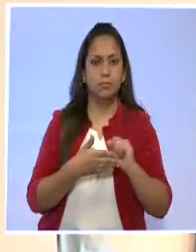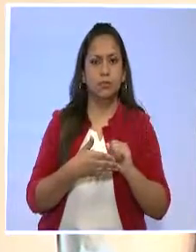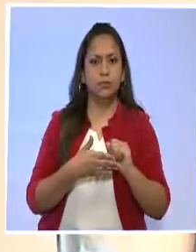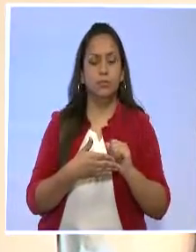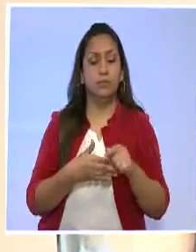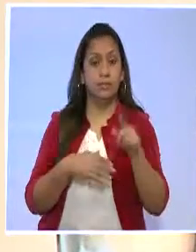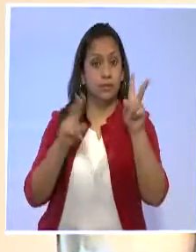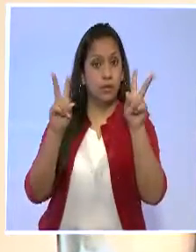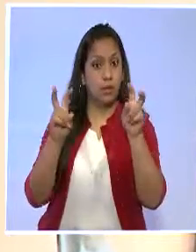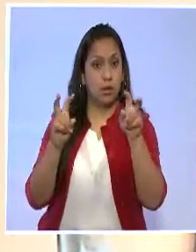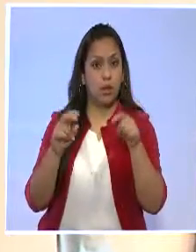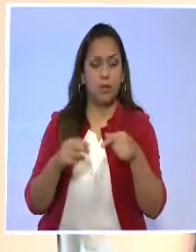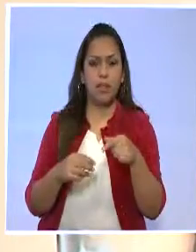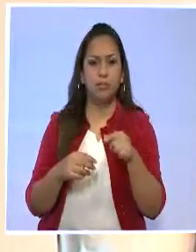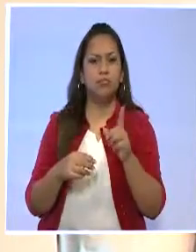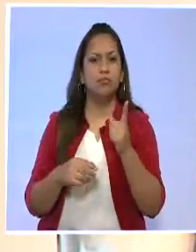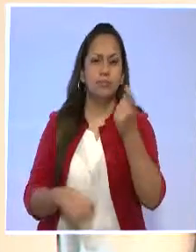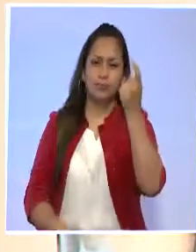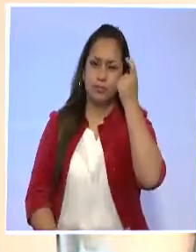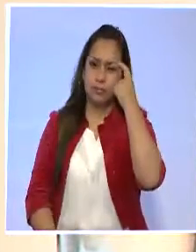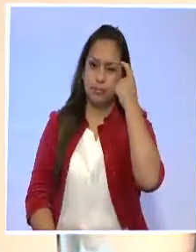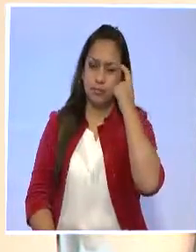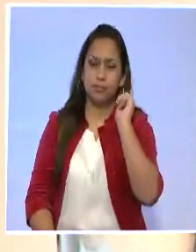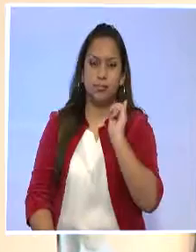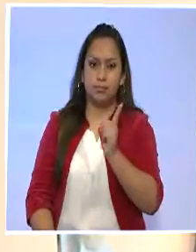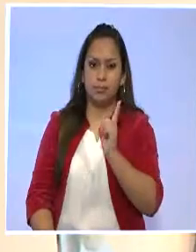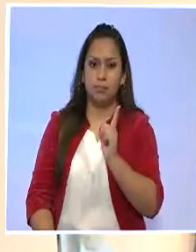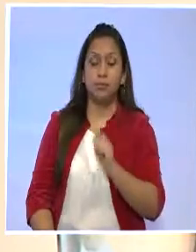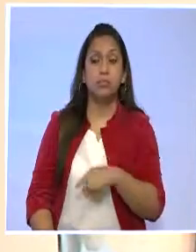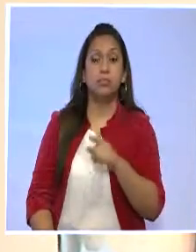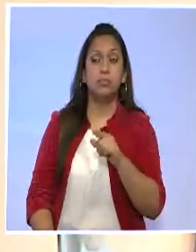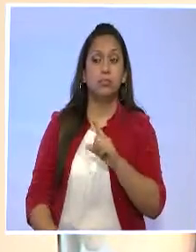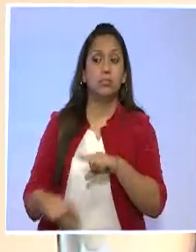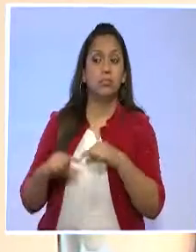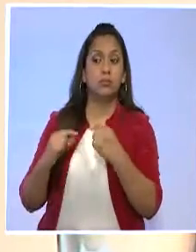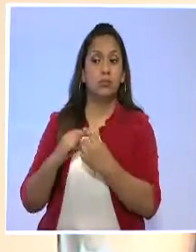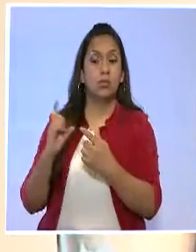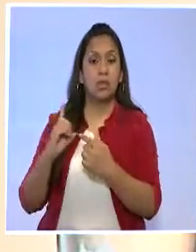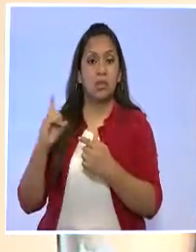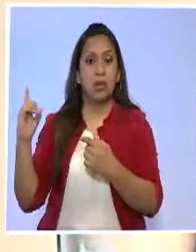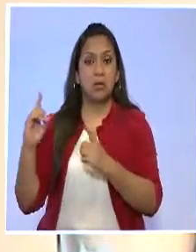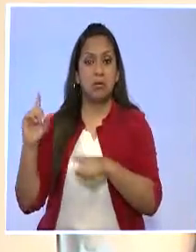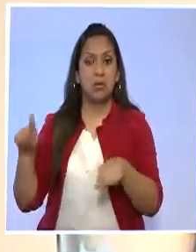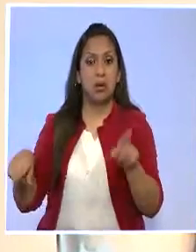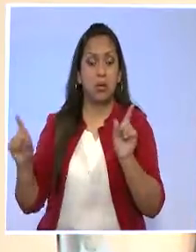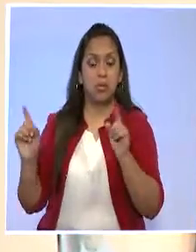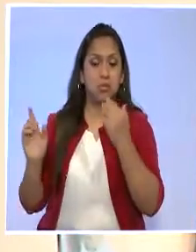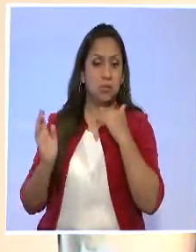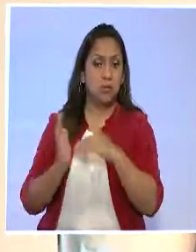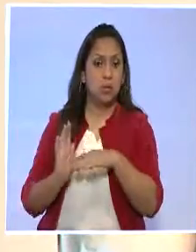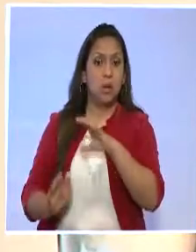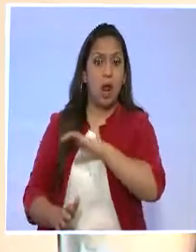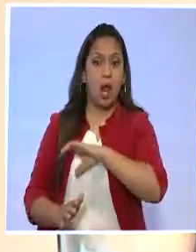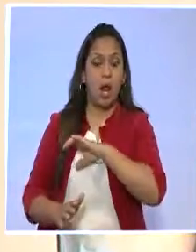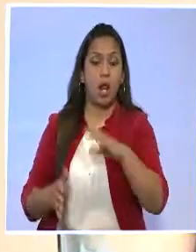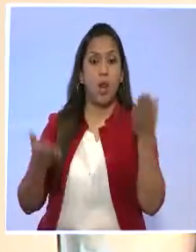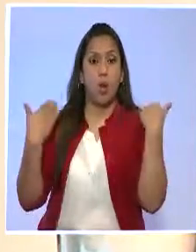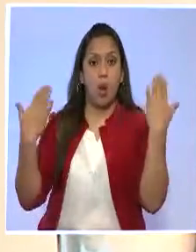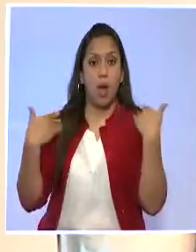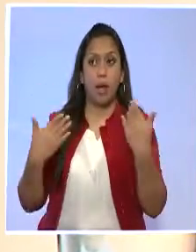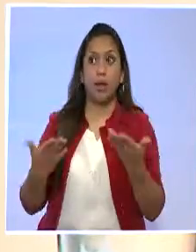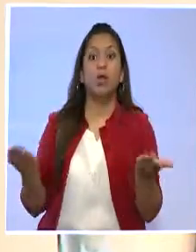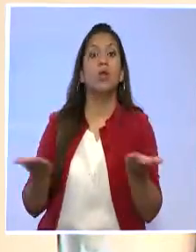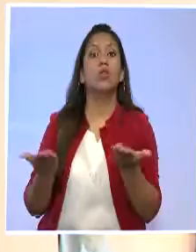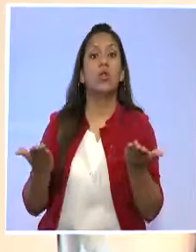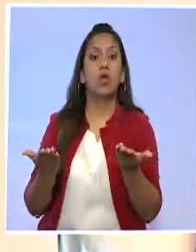un tema de mucha perspicacia también por parte de sectores de la derecha y ahí fue donde salió que por ejemplo el alcalde de guayaquil tenía sus bienes